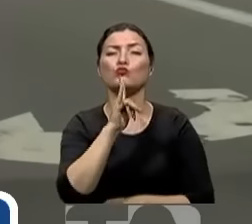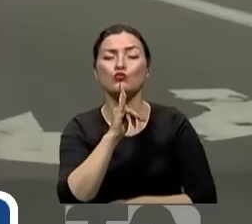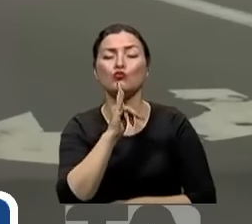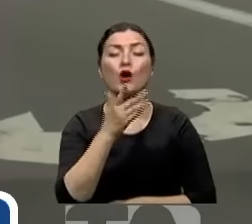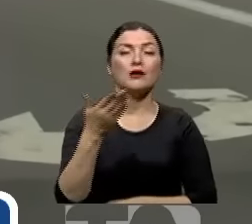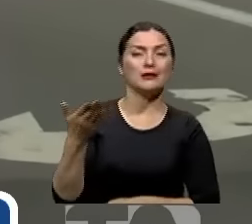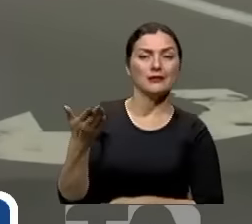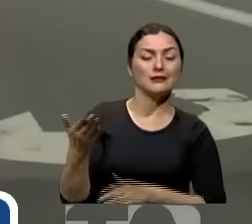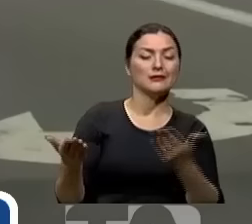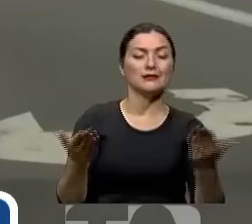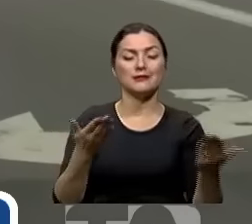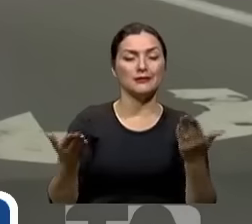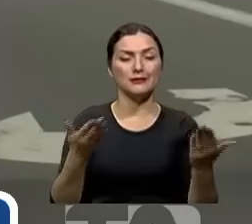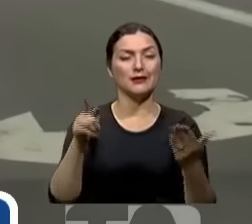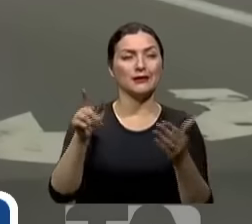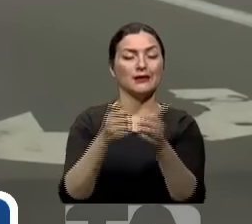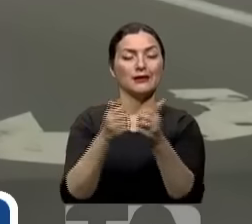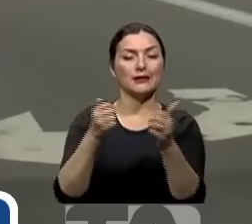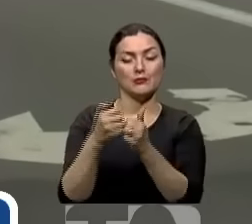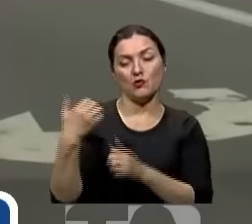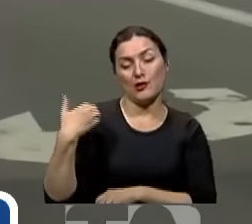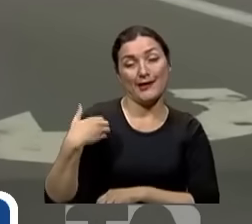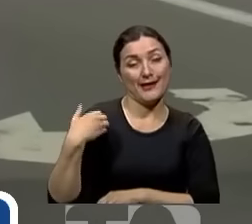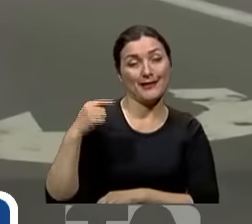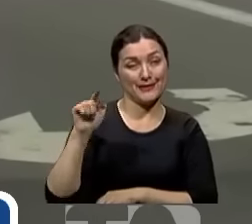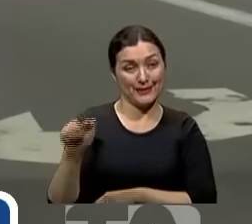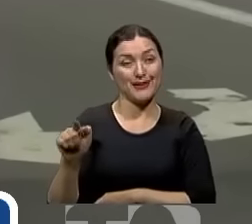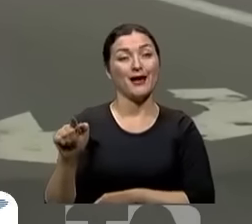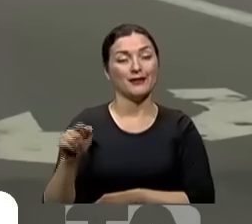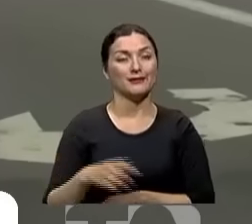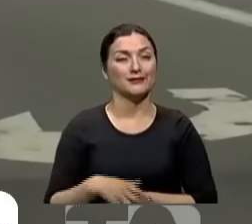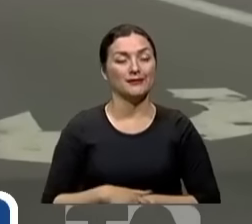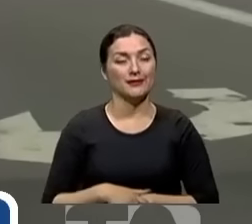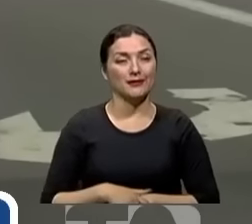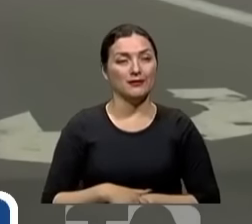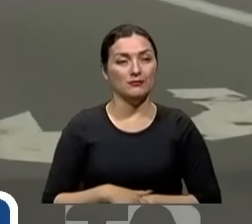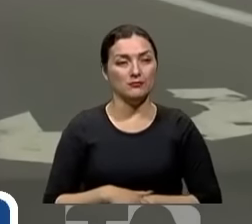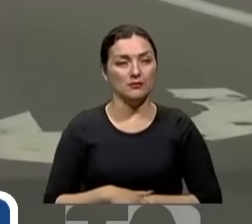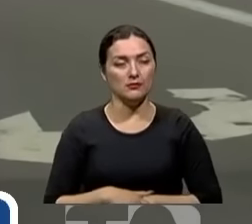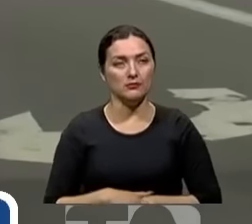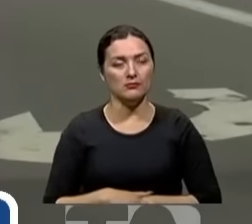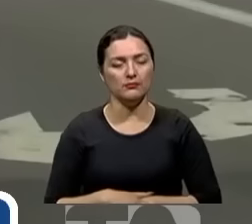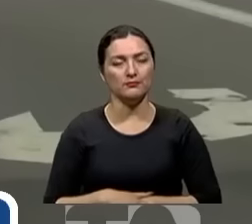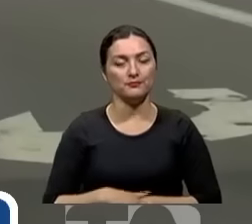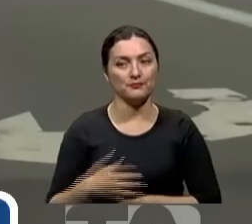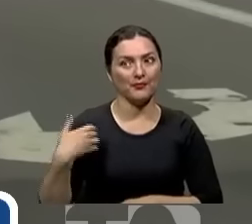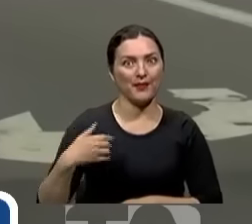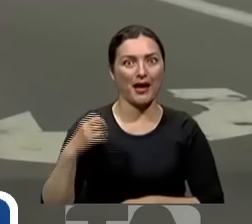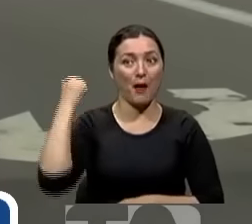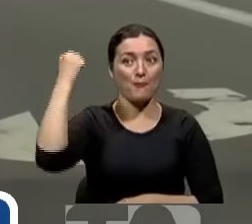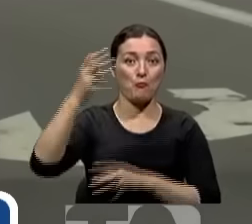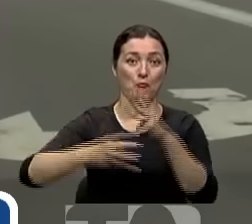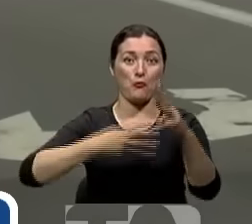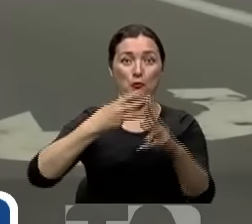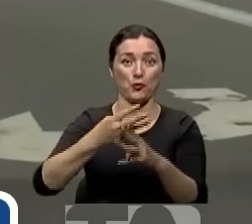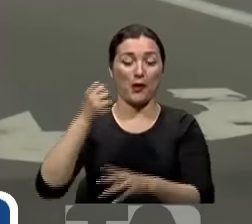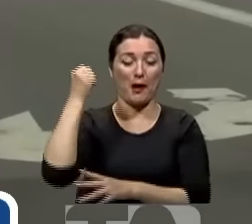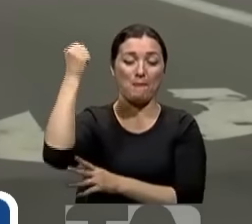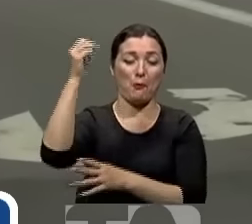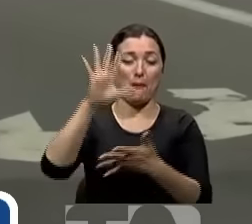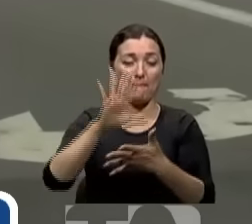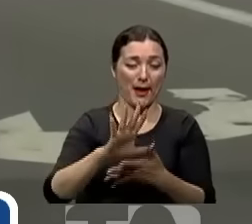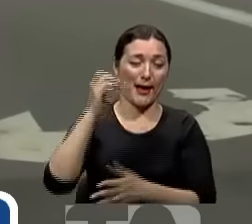frente al combinado albiceleste en Houston, frente a la Argentina, vigente campeona del mundo, vigente campeona de América, vigente campeona